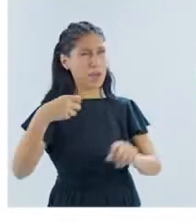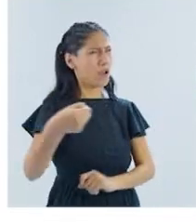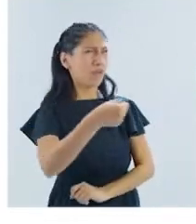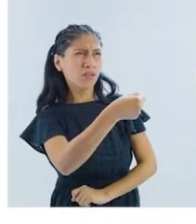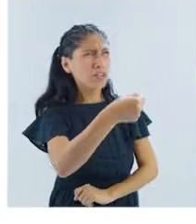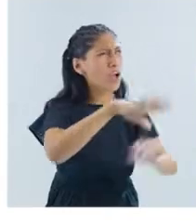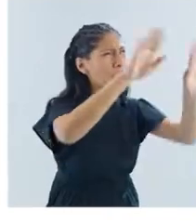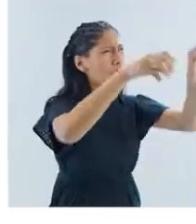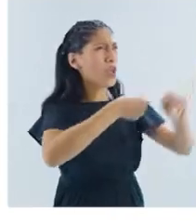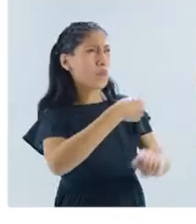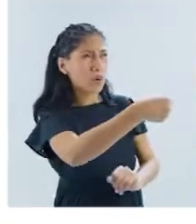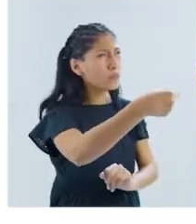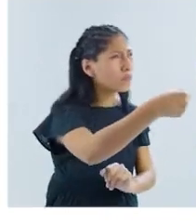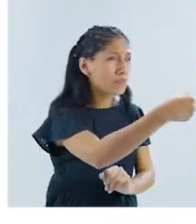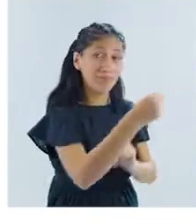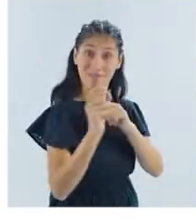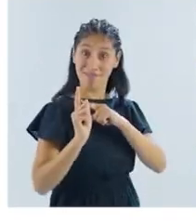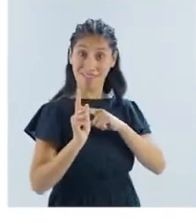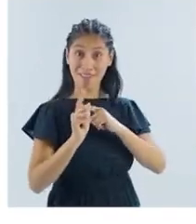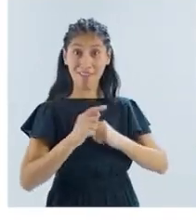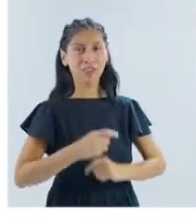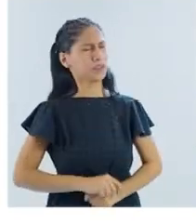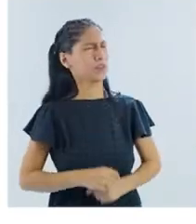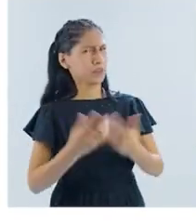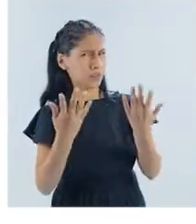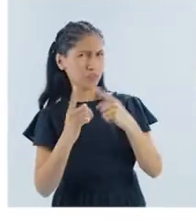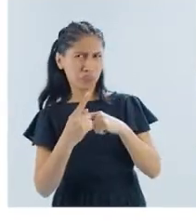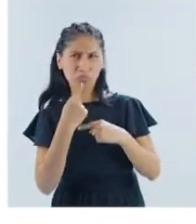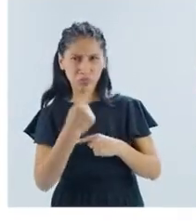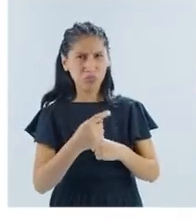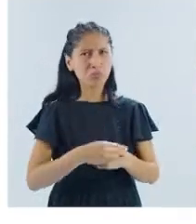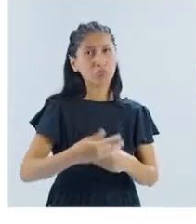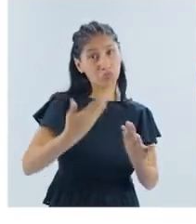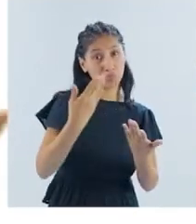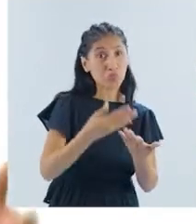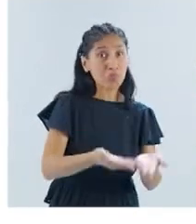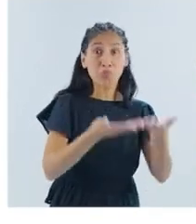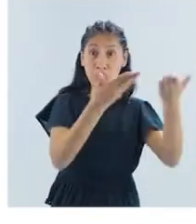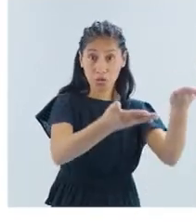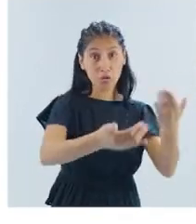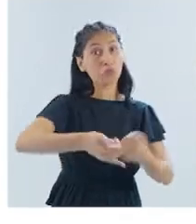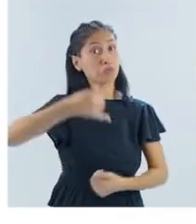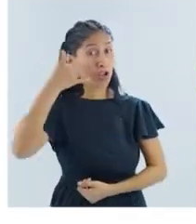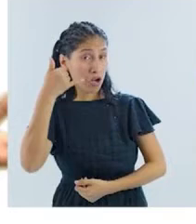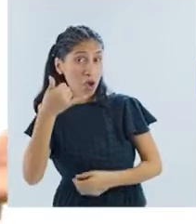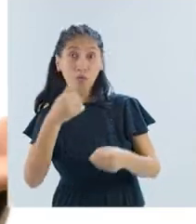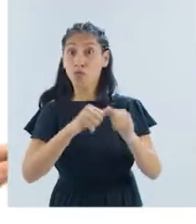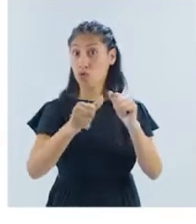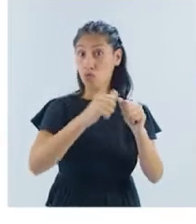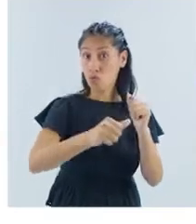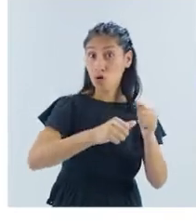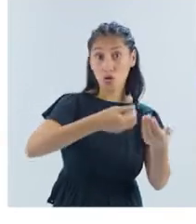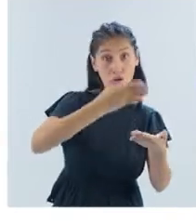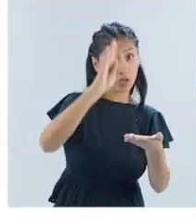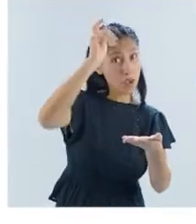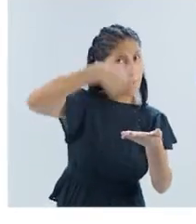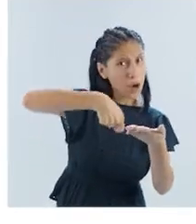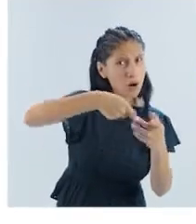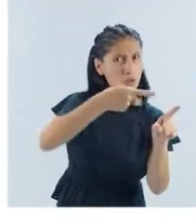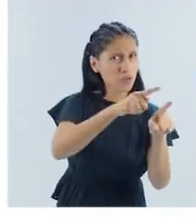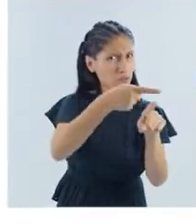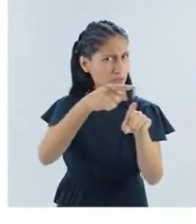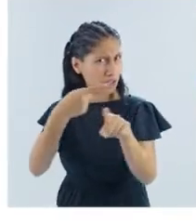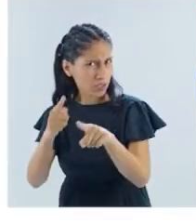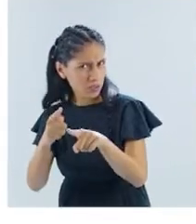con necesidades o que solicitan apoyo. Para eso nos brindan teléfonos, cuentas bancarias, nombres de asociaciones y